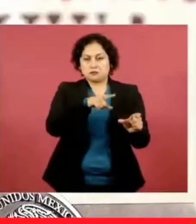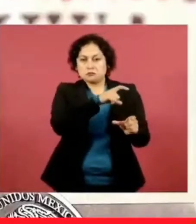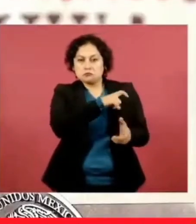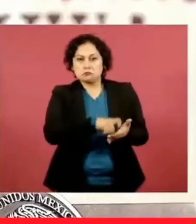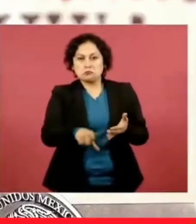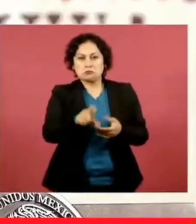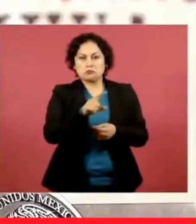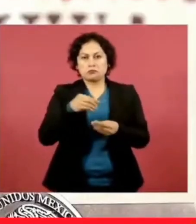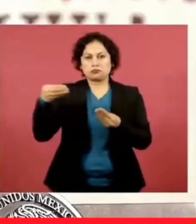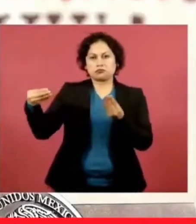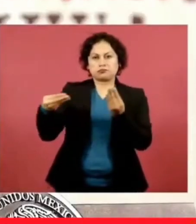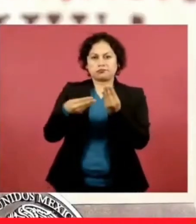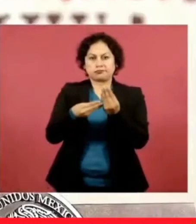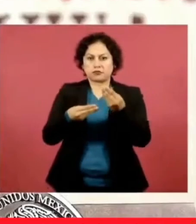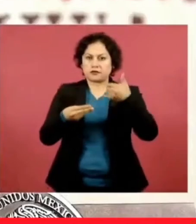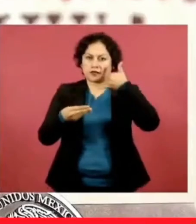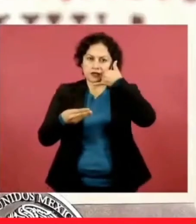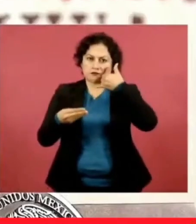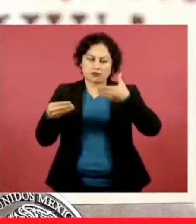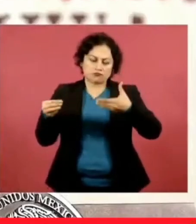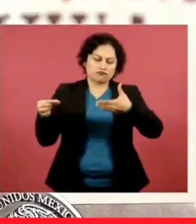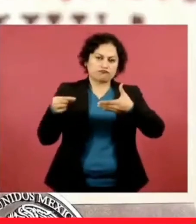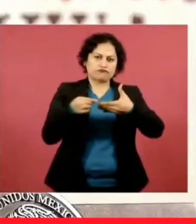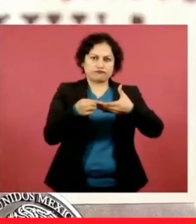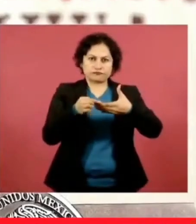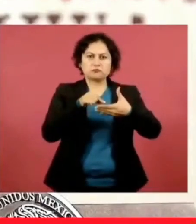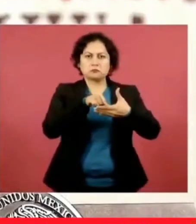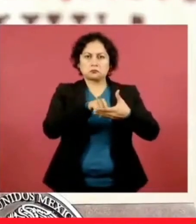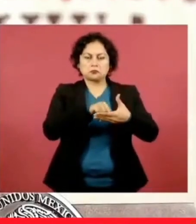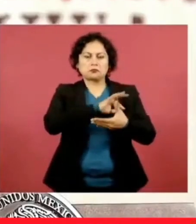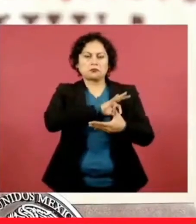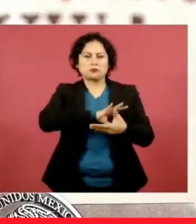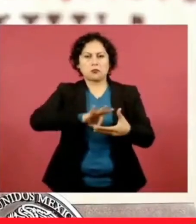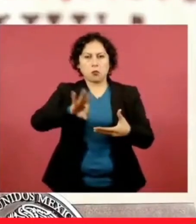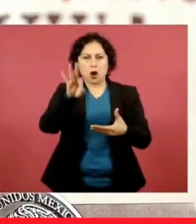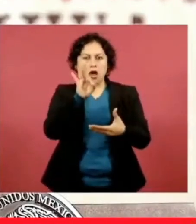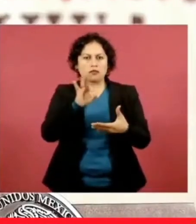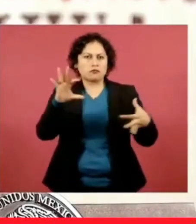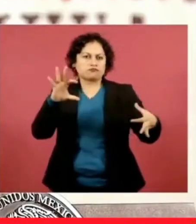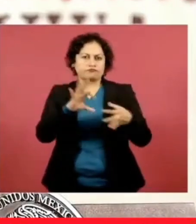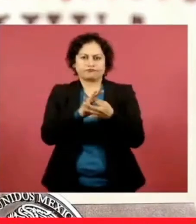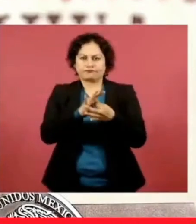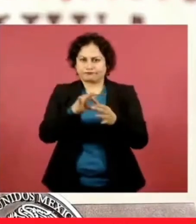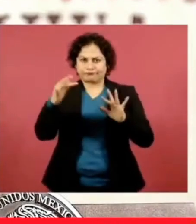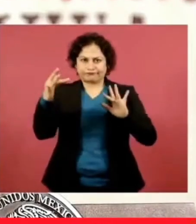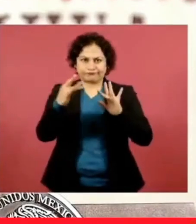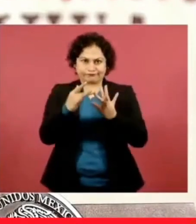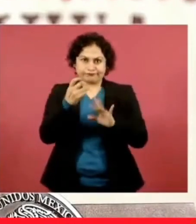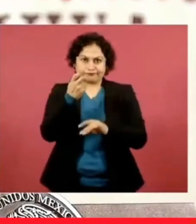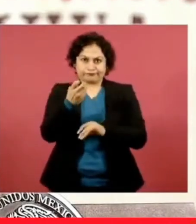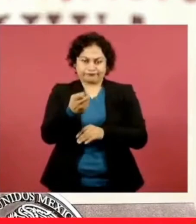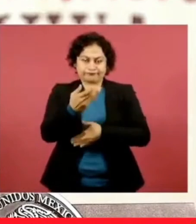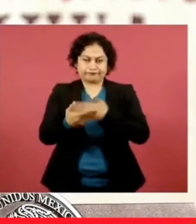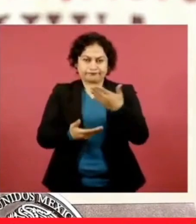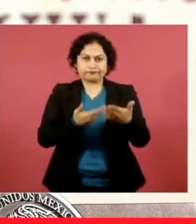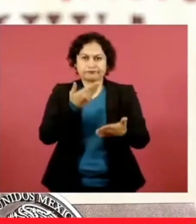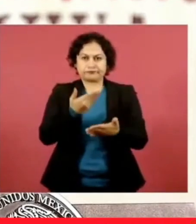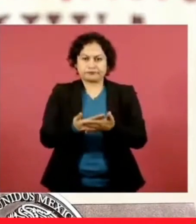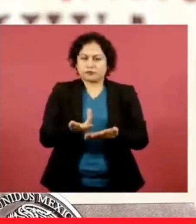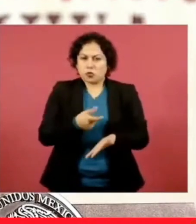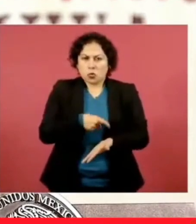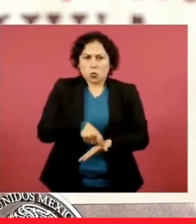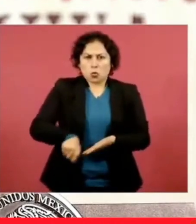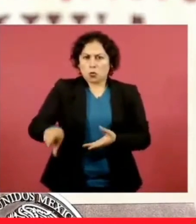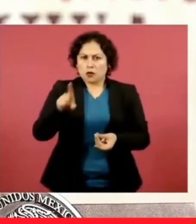persona podemos tener acceso a este servicio. ¿Y cómo se puede adquirir? Actualmente ya lo pueden